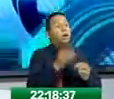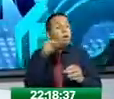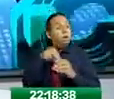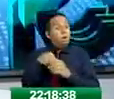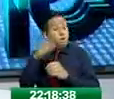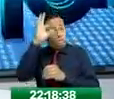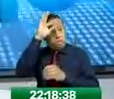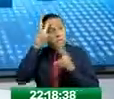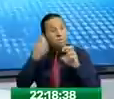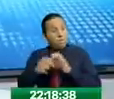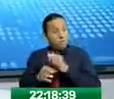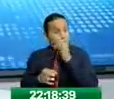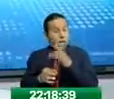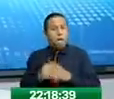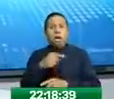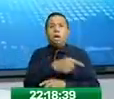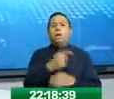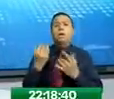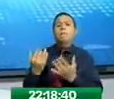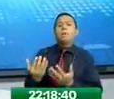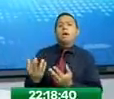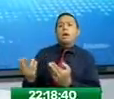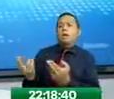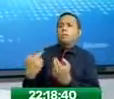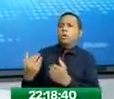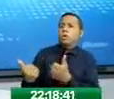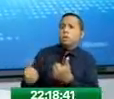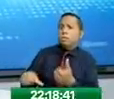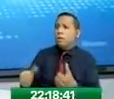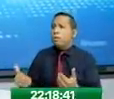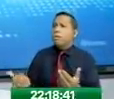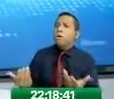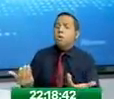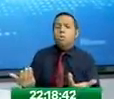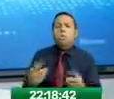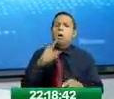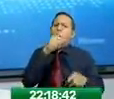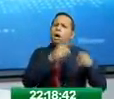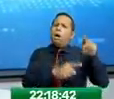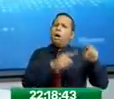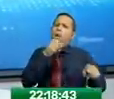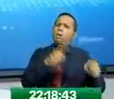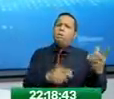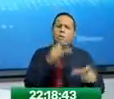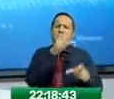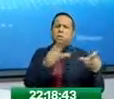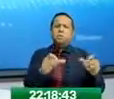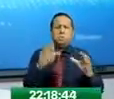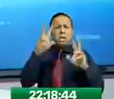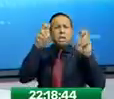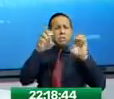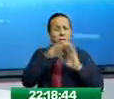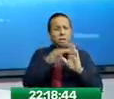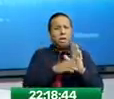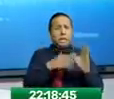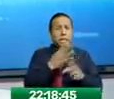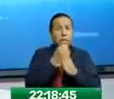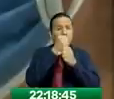resultados médicos de sus allegados. El irrespeto de la ciudadanía a ciertas medidas de restricción es evidente en varios